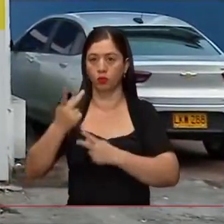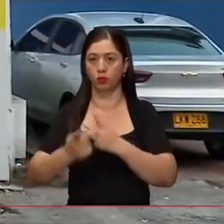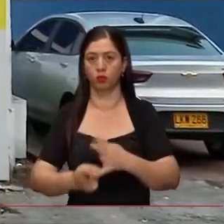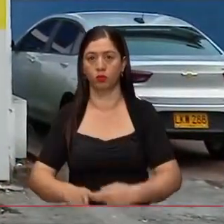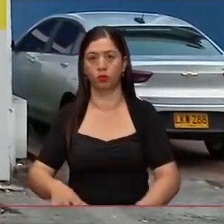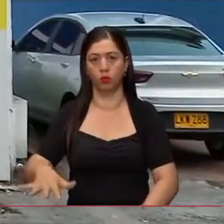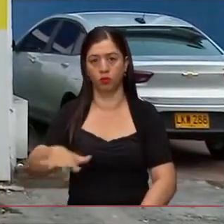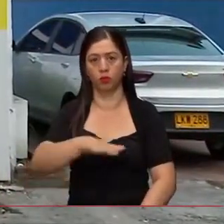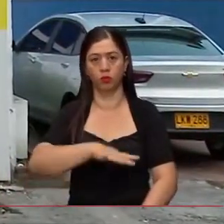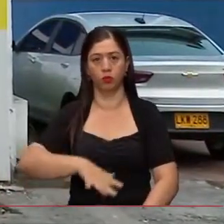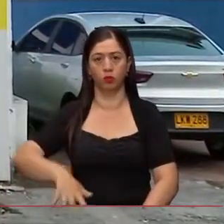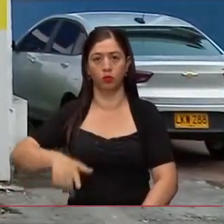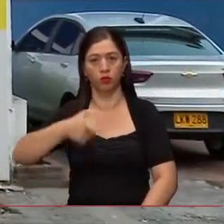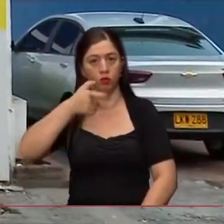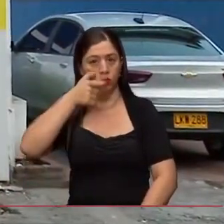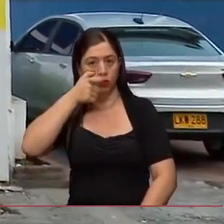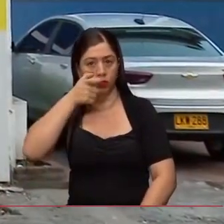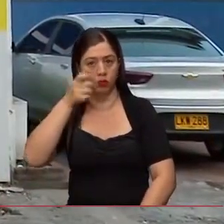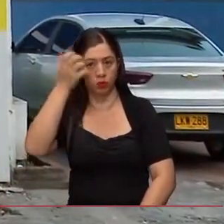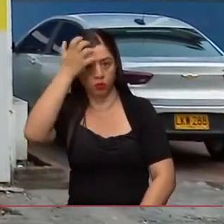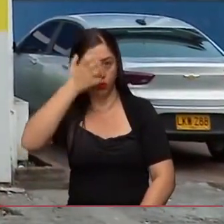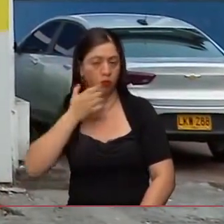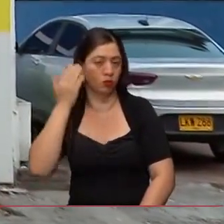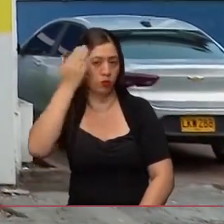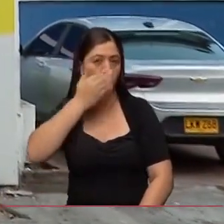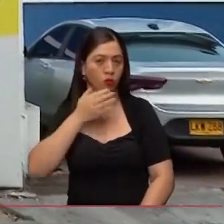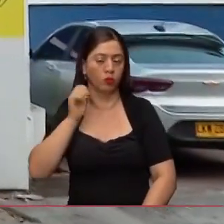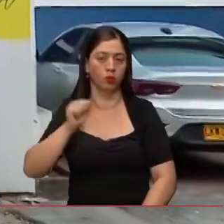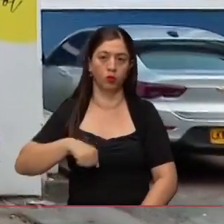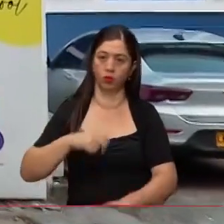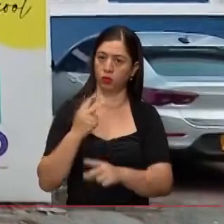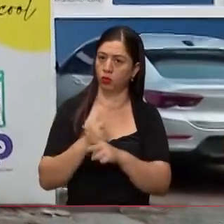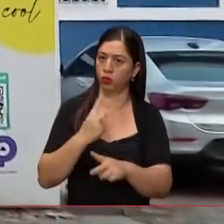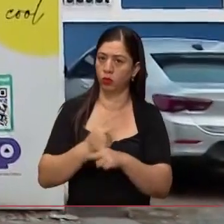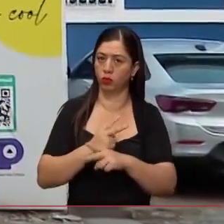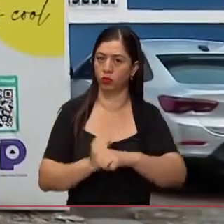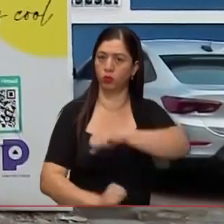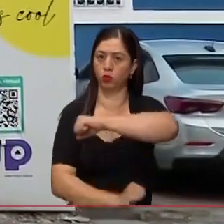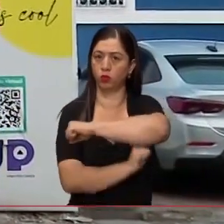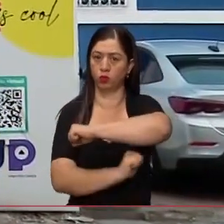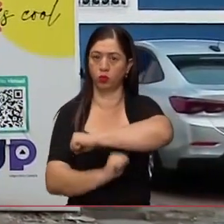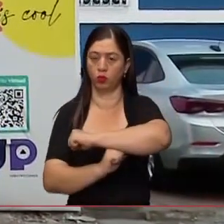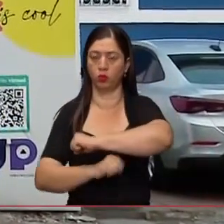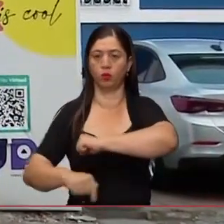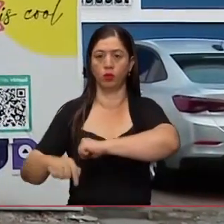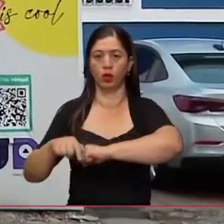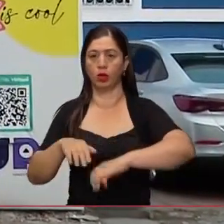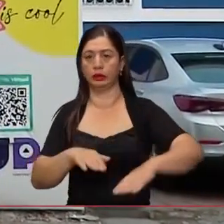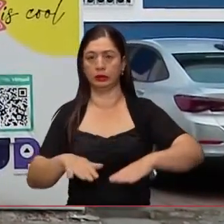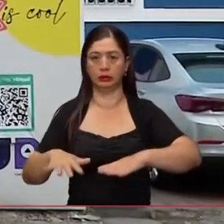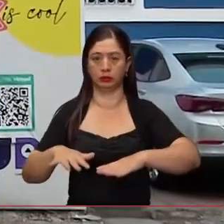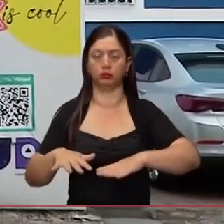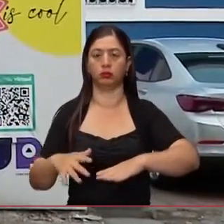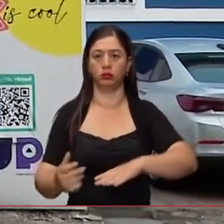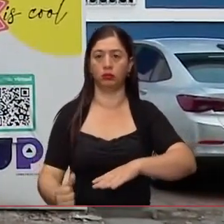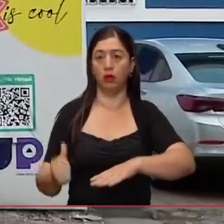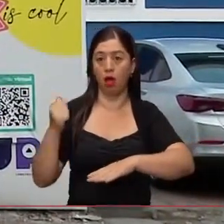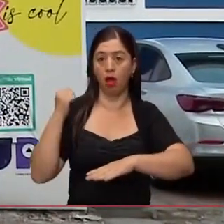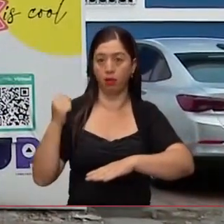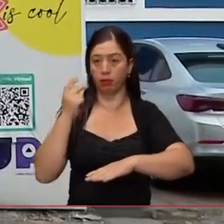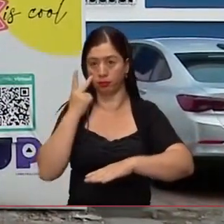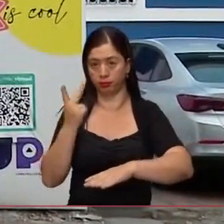óptica para evaluar los posibles riesgos que tengan las estructuras que se encuentran en la parte de atrás.